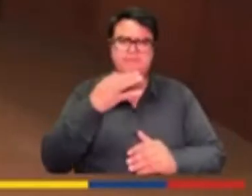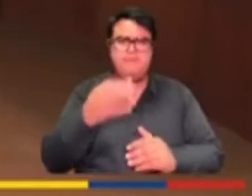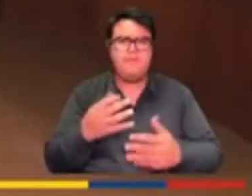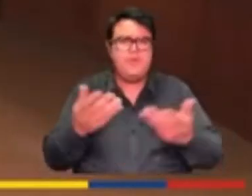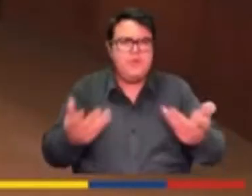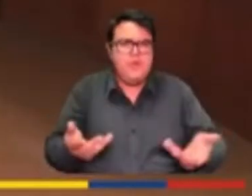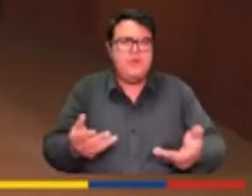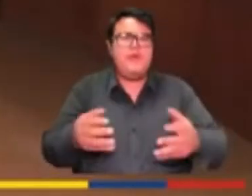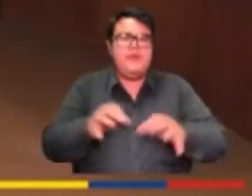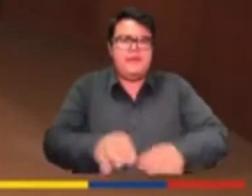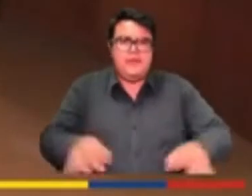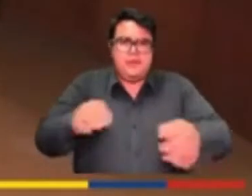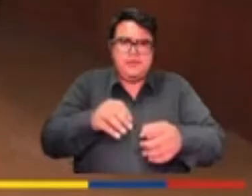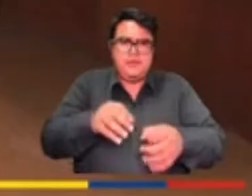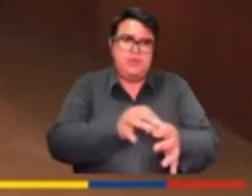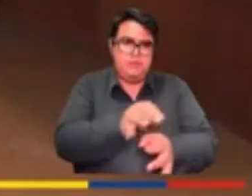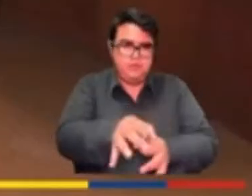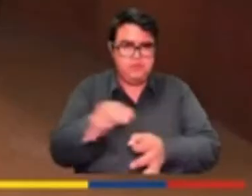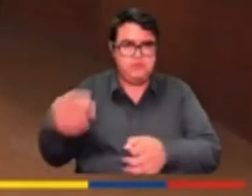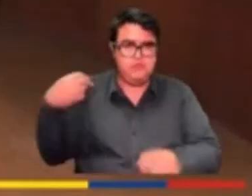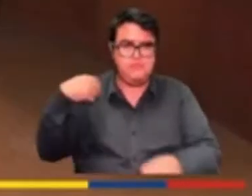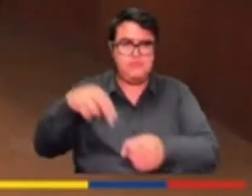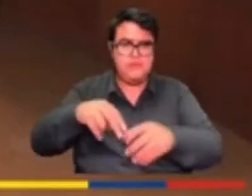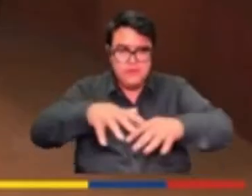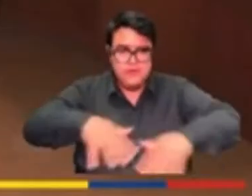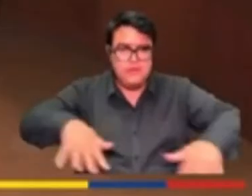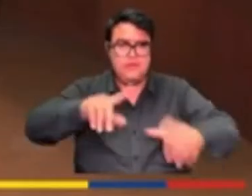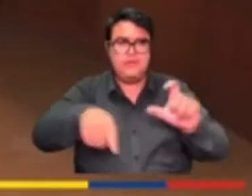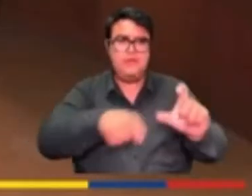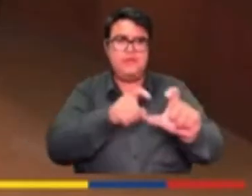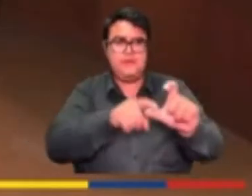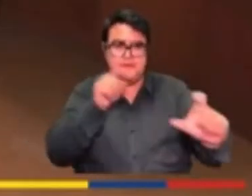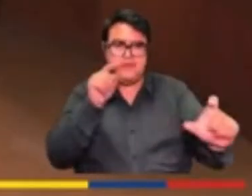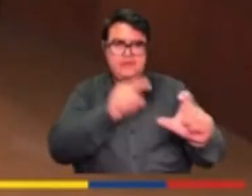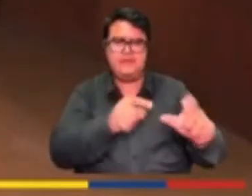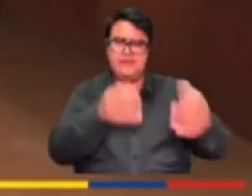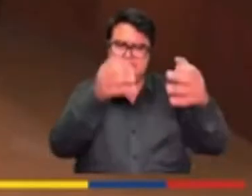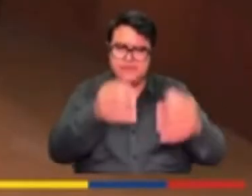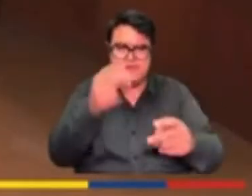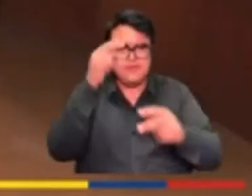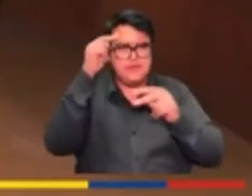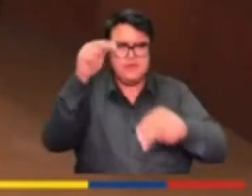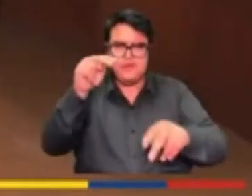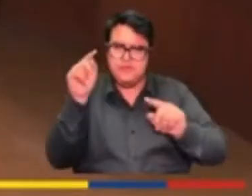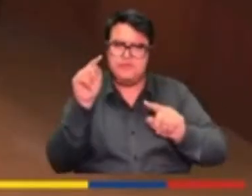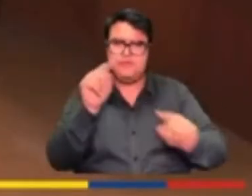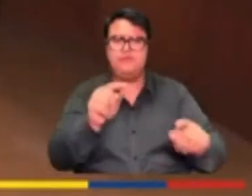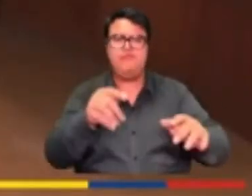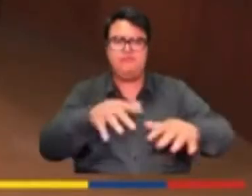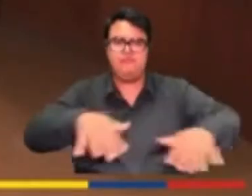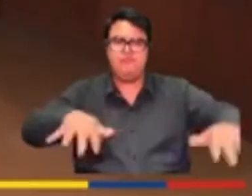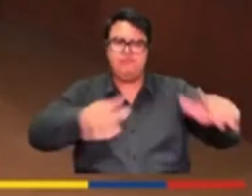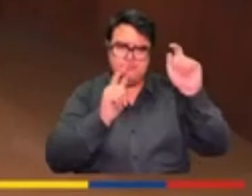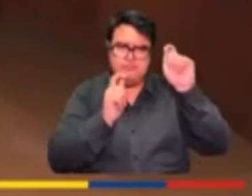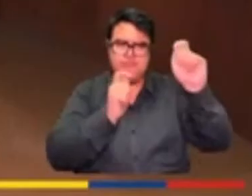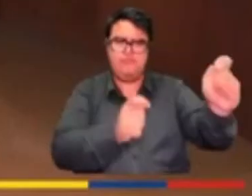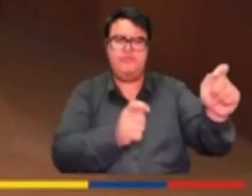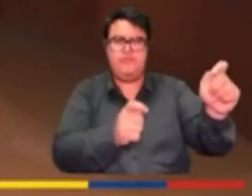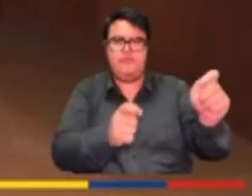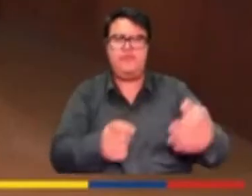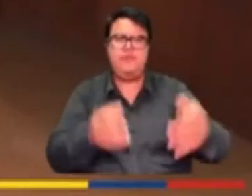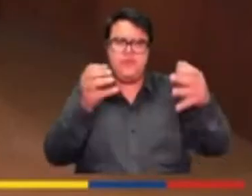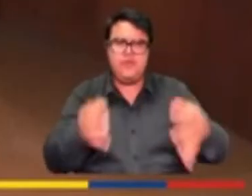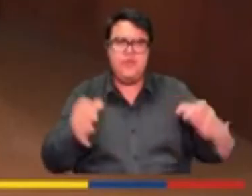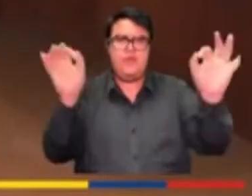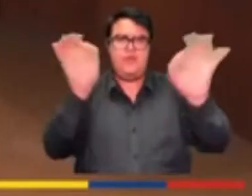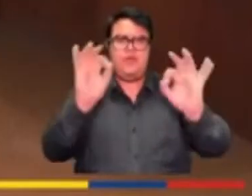a los pueblos indígenas de esta región su lugar como verdaderas autoridades en el territorio, su manejo y